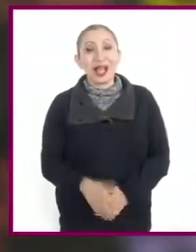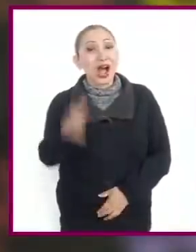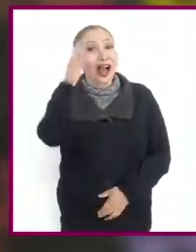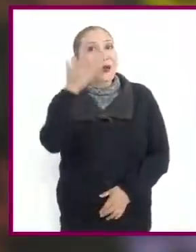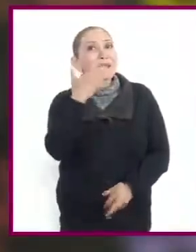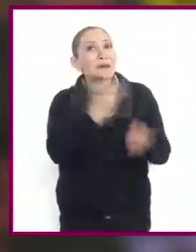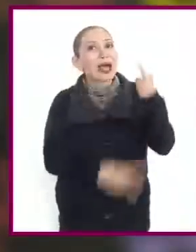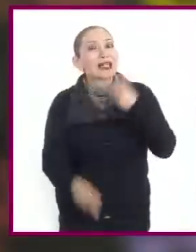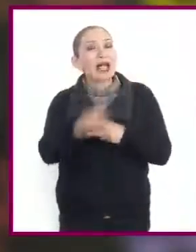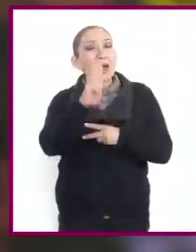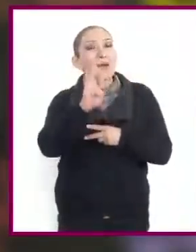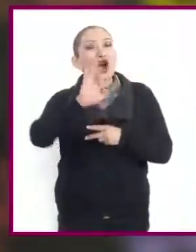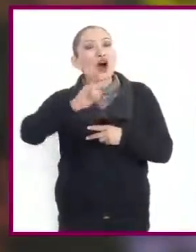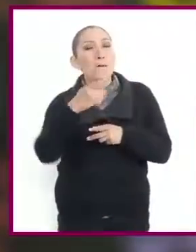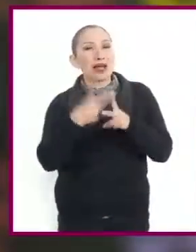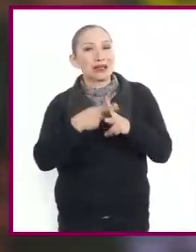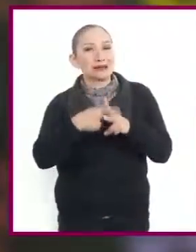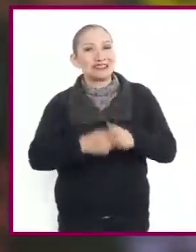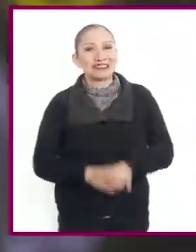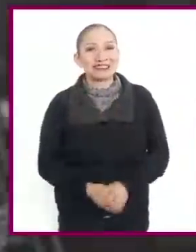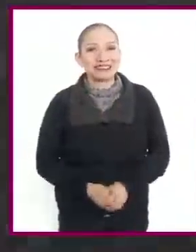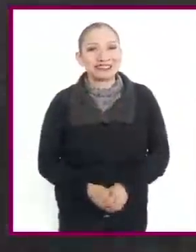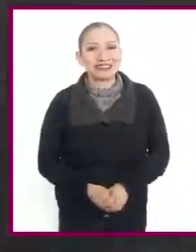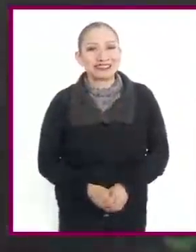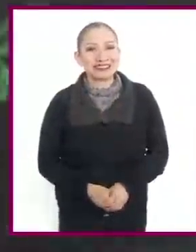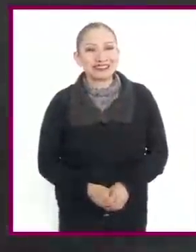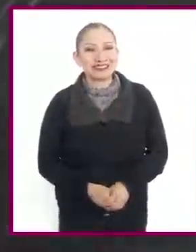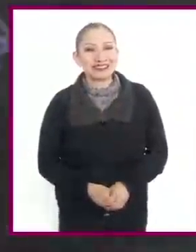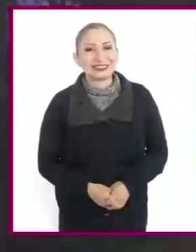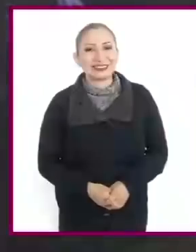Hola, bienvenidos al blog de las matemáticas.